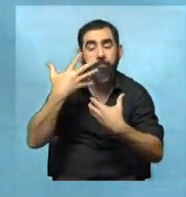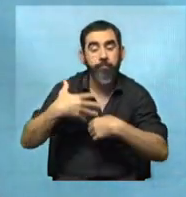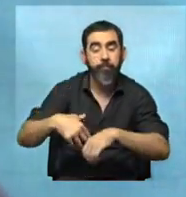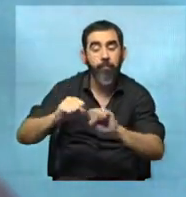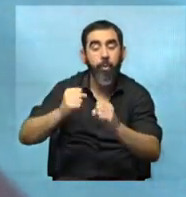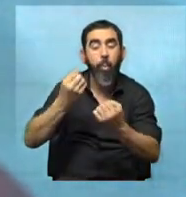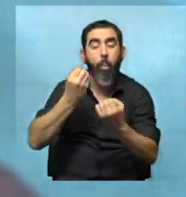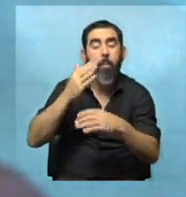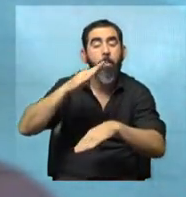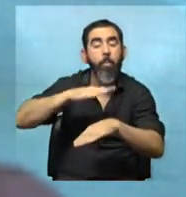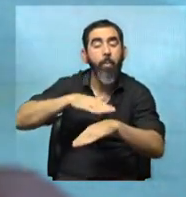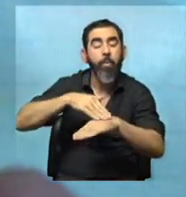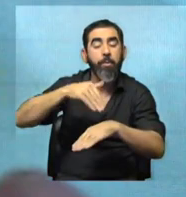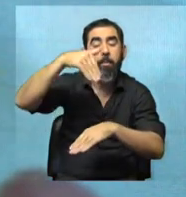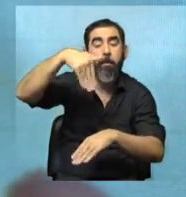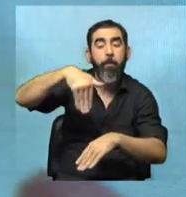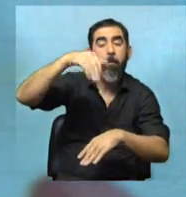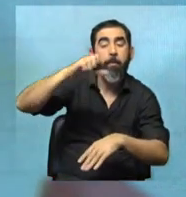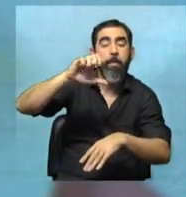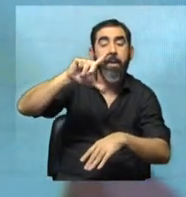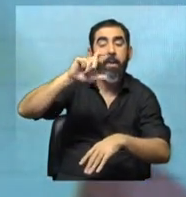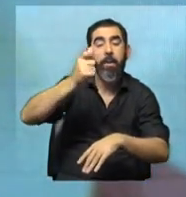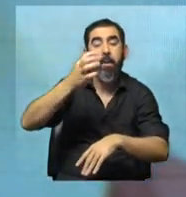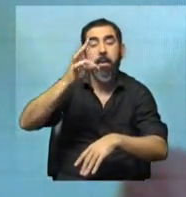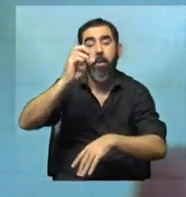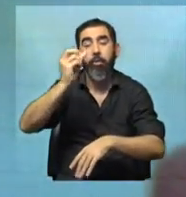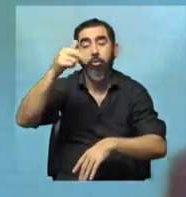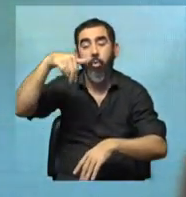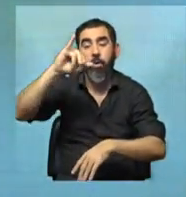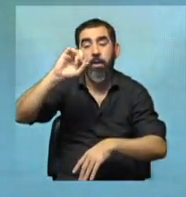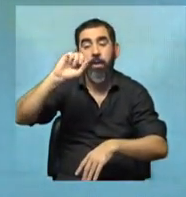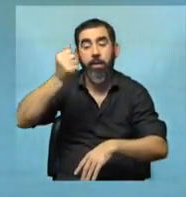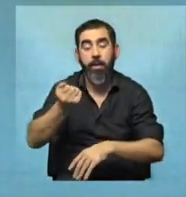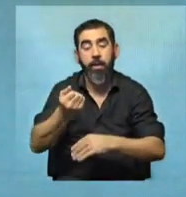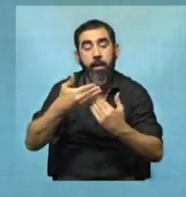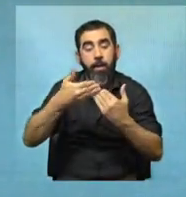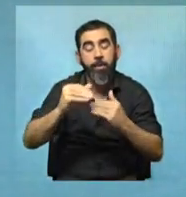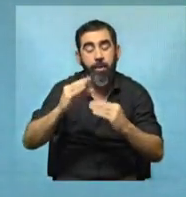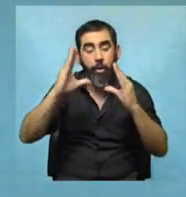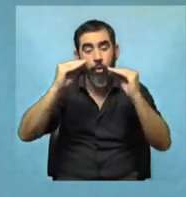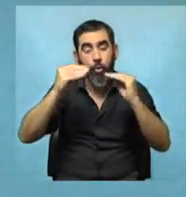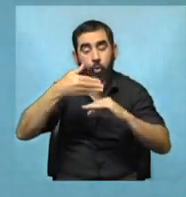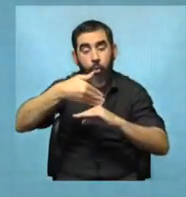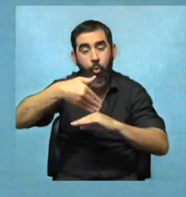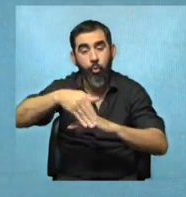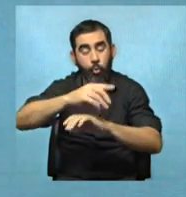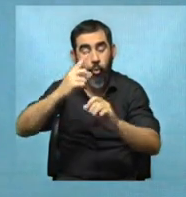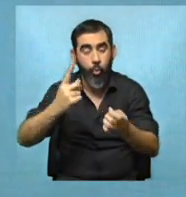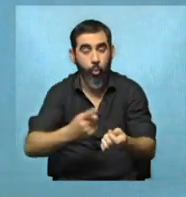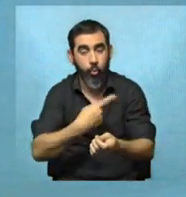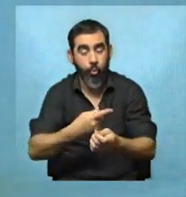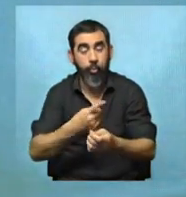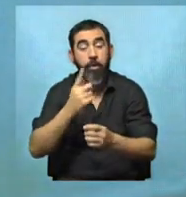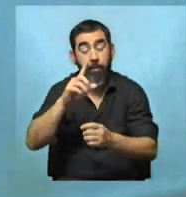momento en que la melatonina empieza su aumento nocturno. Recordando también que los niños y las niñas